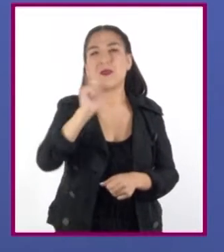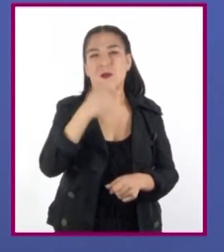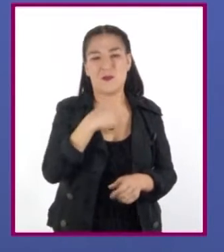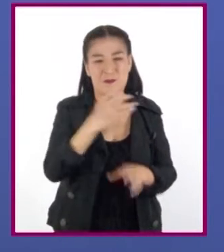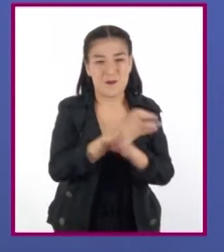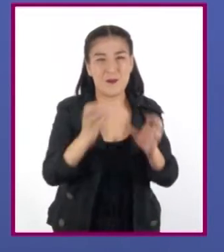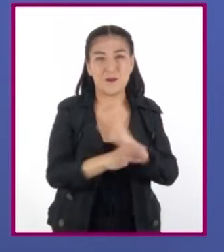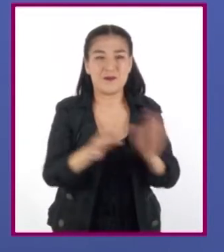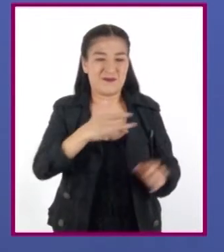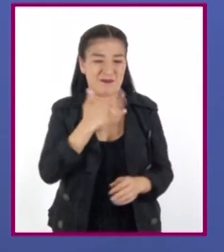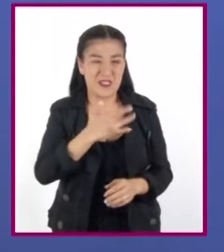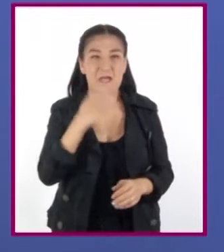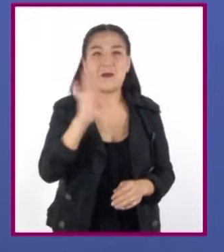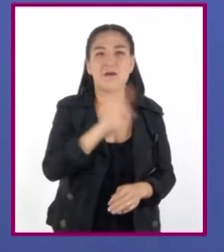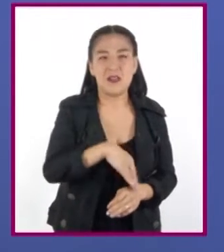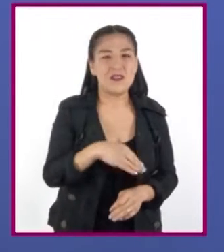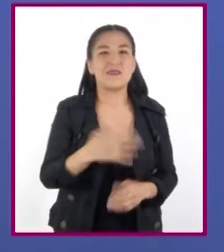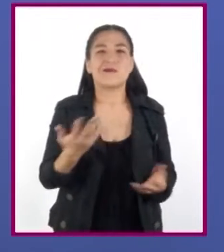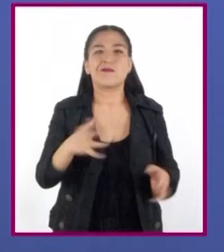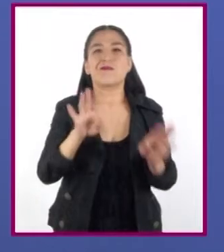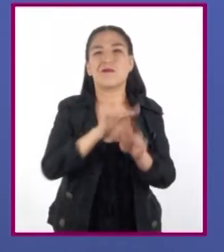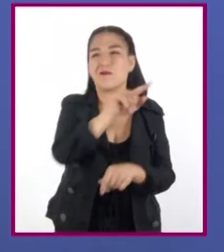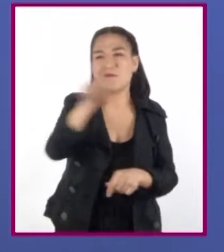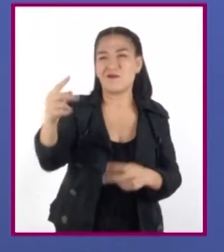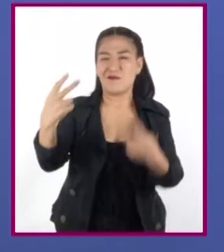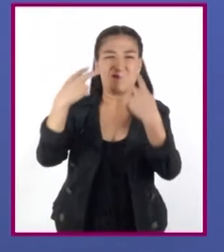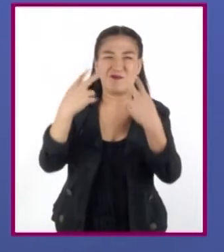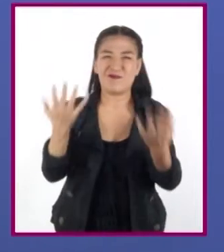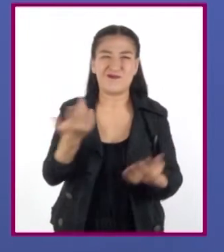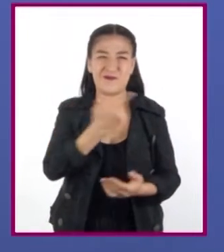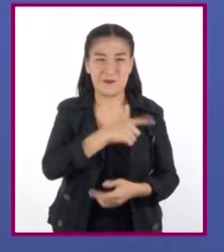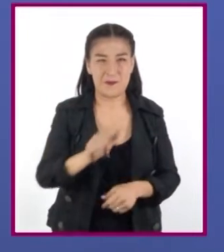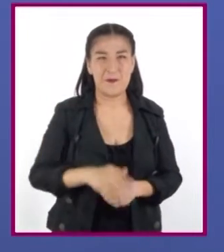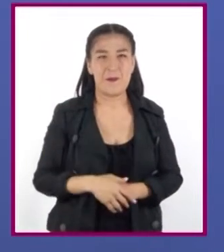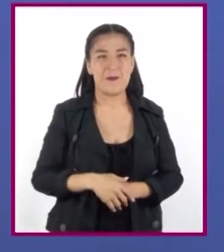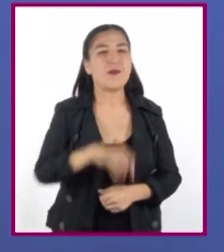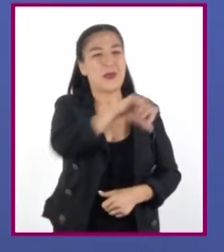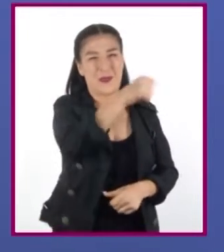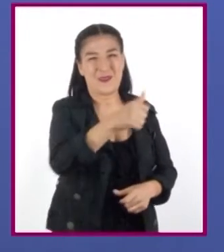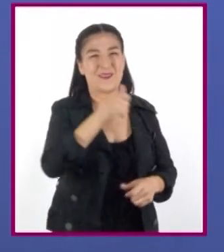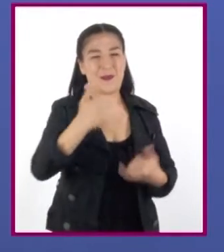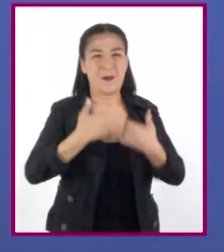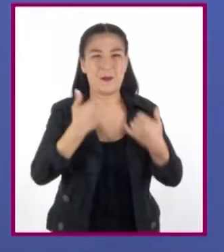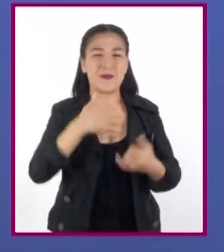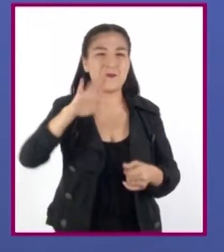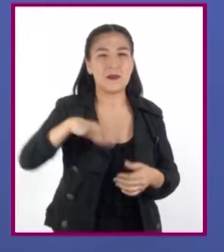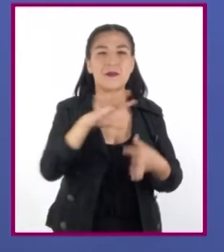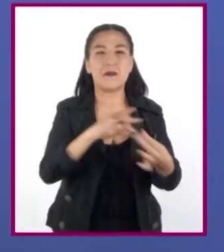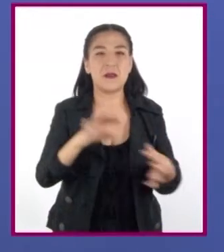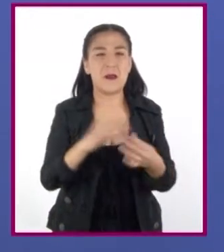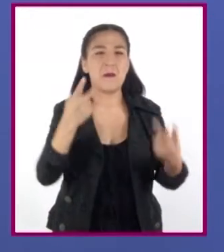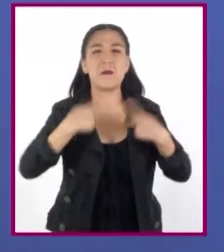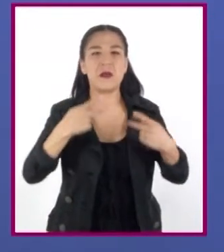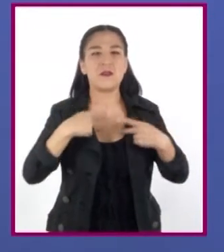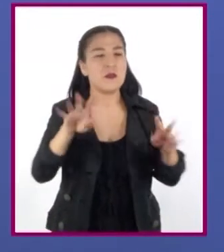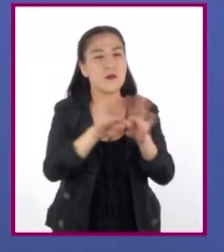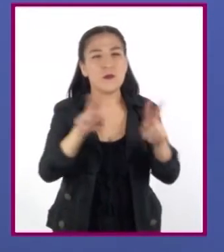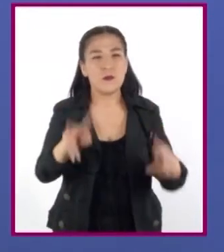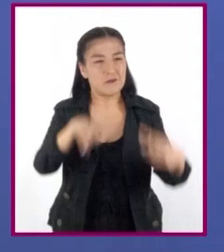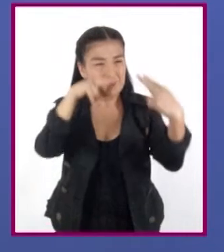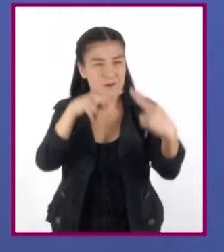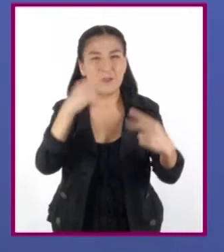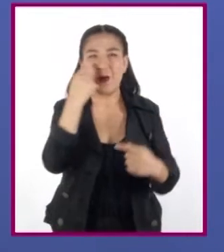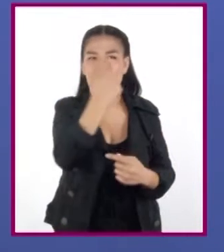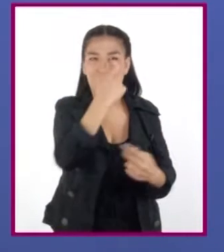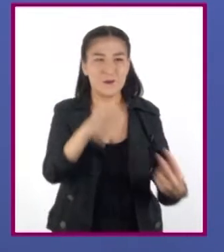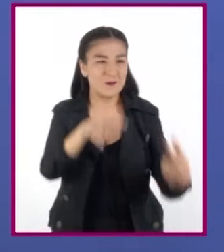hacemos o sentimos no es la que se espera. Como dijeron, algunas personas no ven a los ojos y esto provoca que